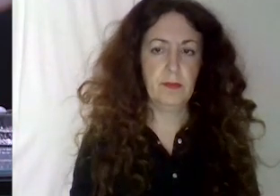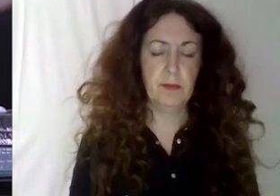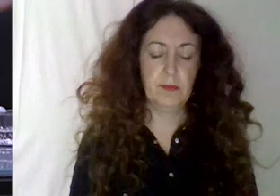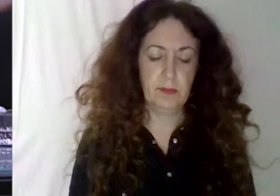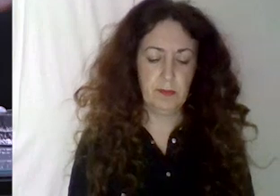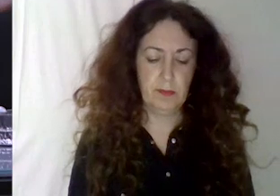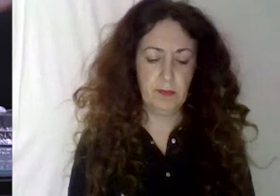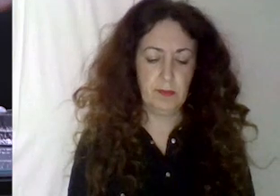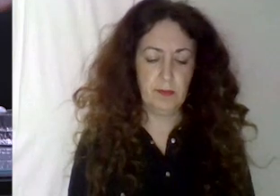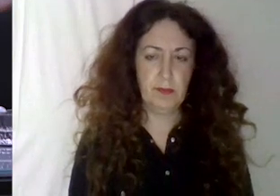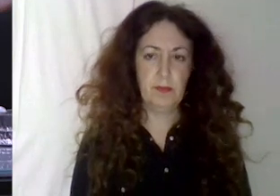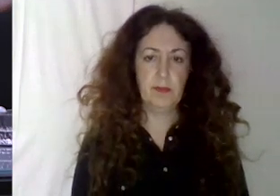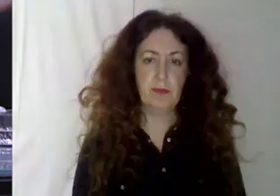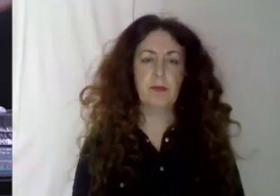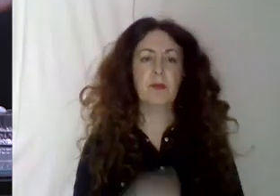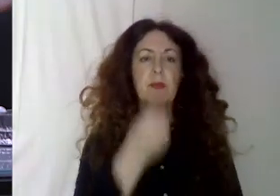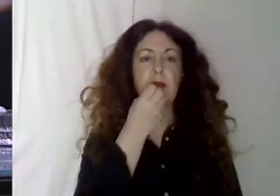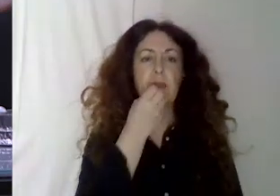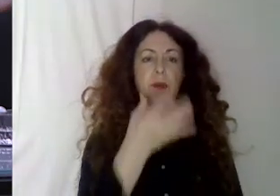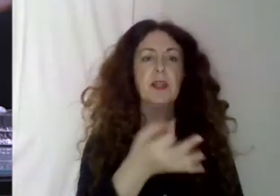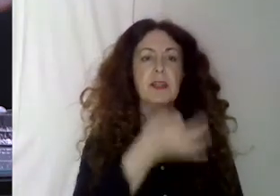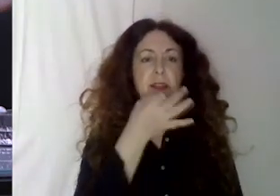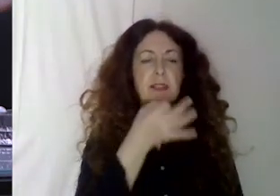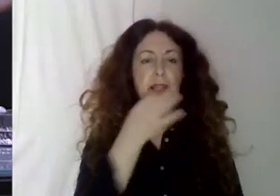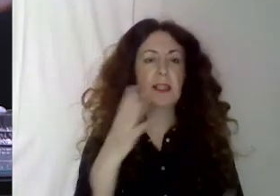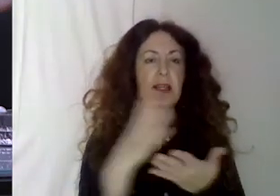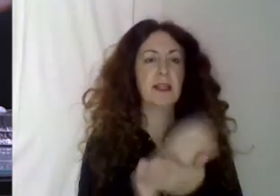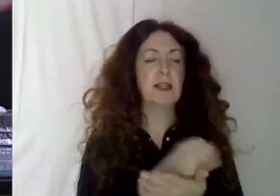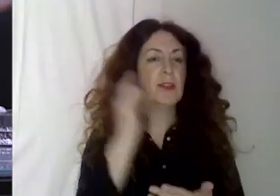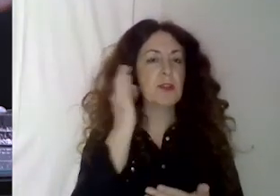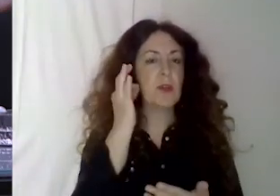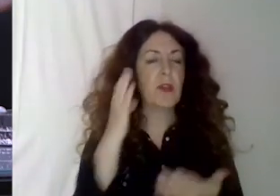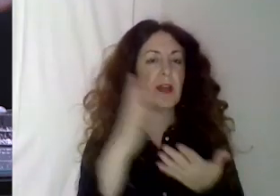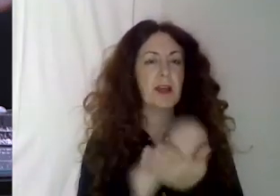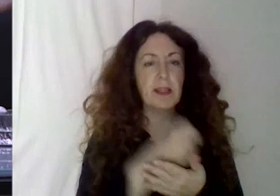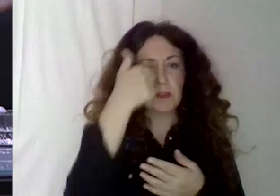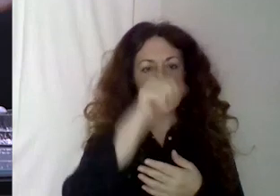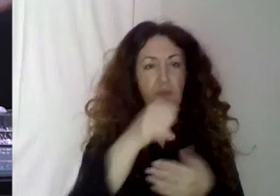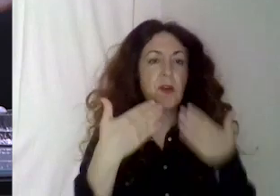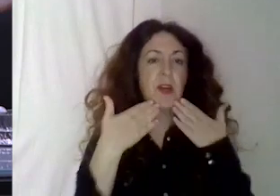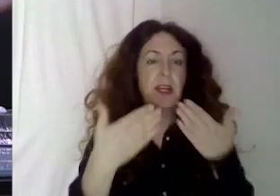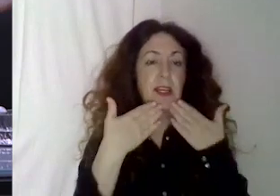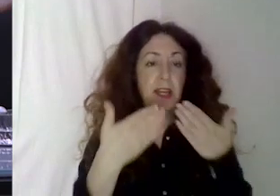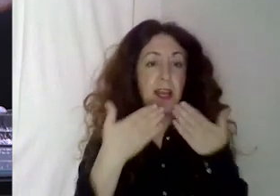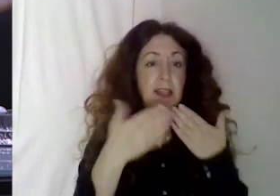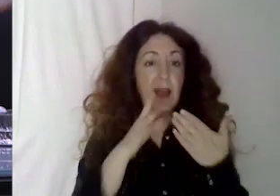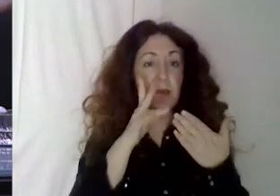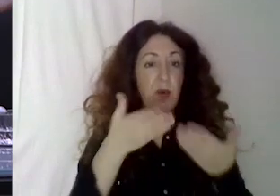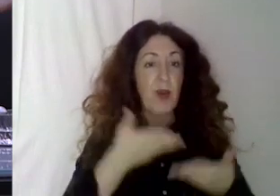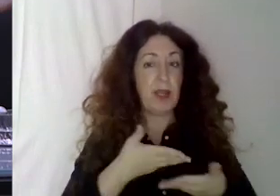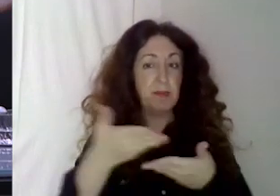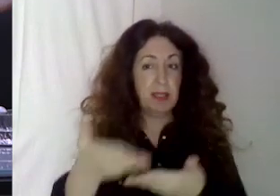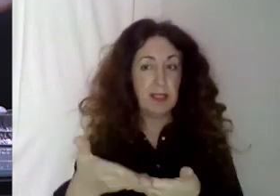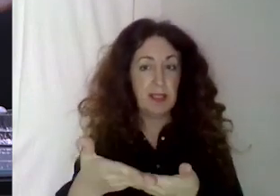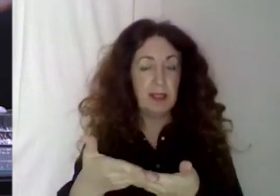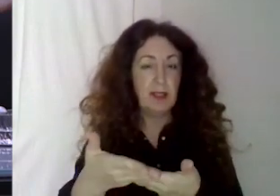Bueno, pues buenas tardes a todas y todos y muchísimas gracias Javier, Xavier, por esta invitación y